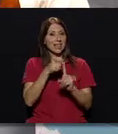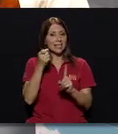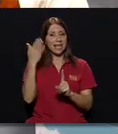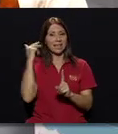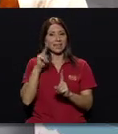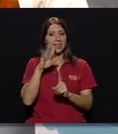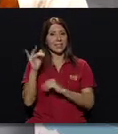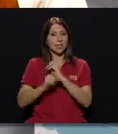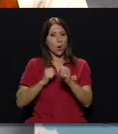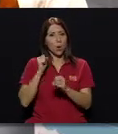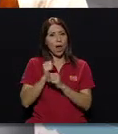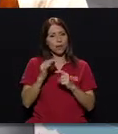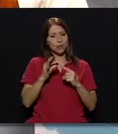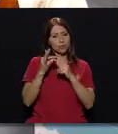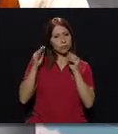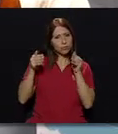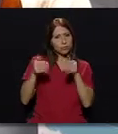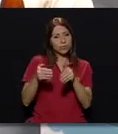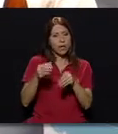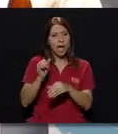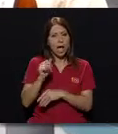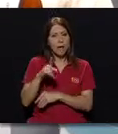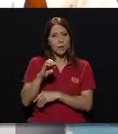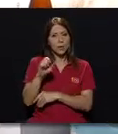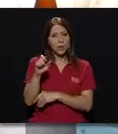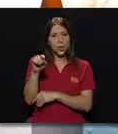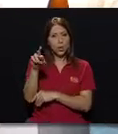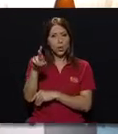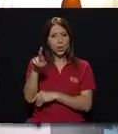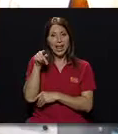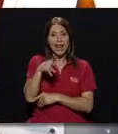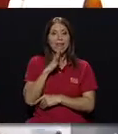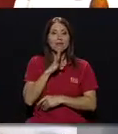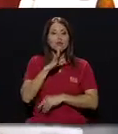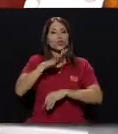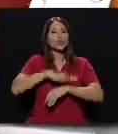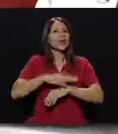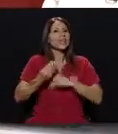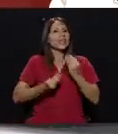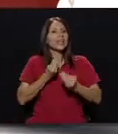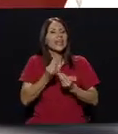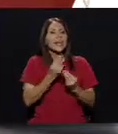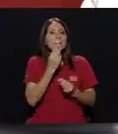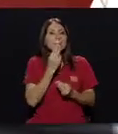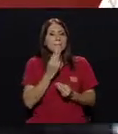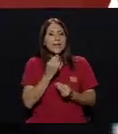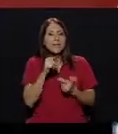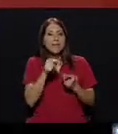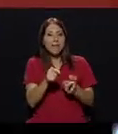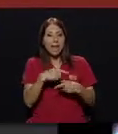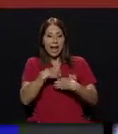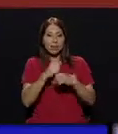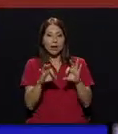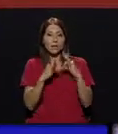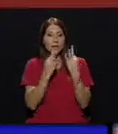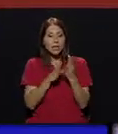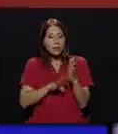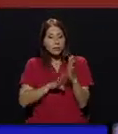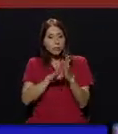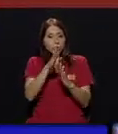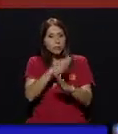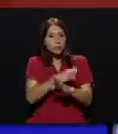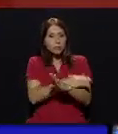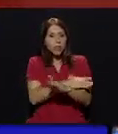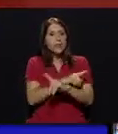hace 25 años. Él nos conversó cómo la producción de miel de abeja ha sacado adelante a su familia, pero